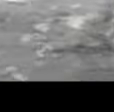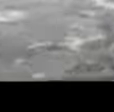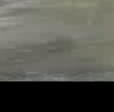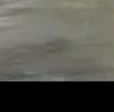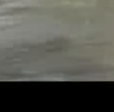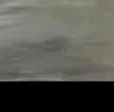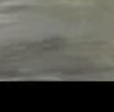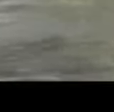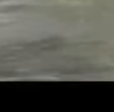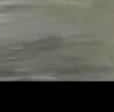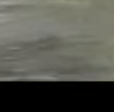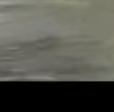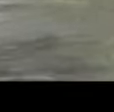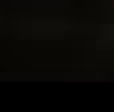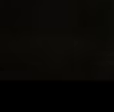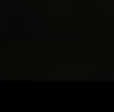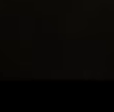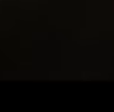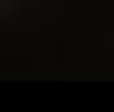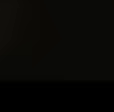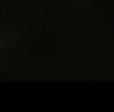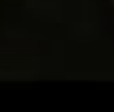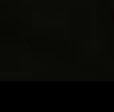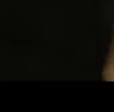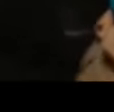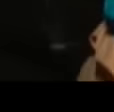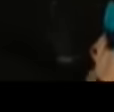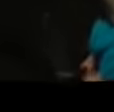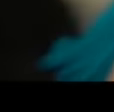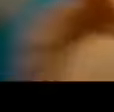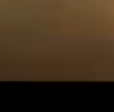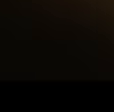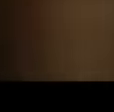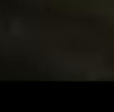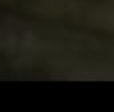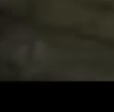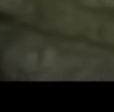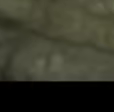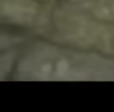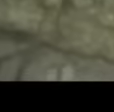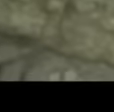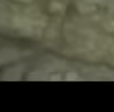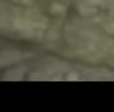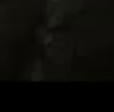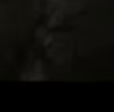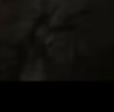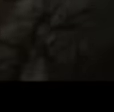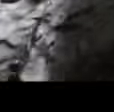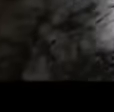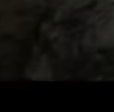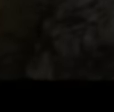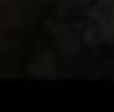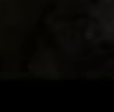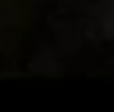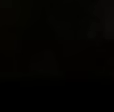cada vez que nos acercamos a esta leyenda de saber o no si es que hay seres en el inframundo